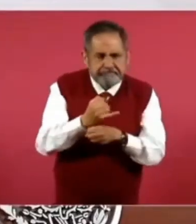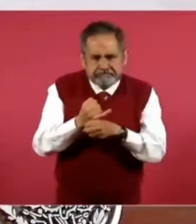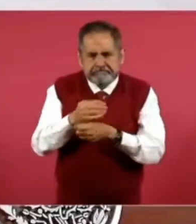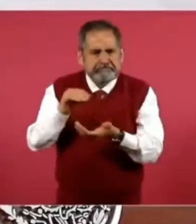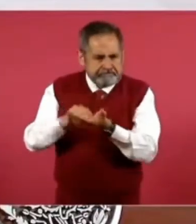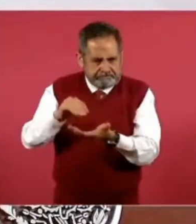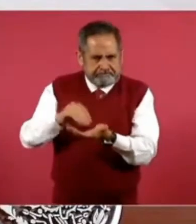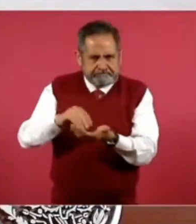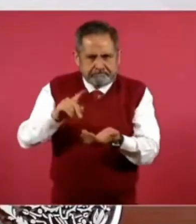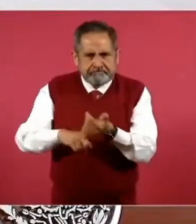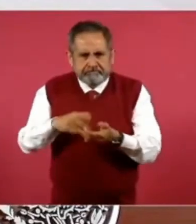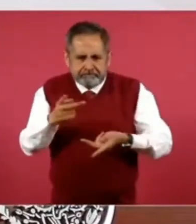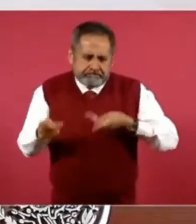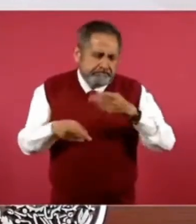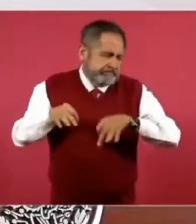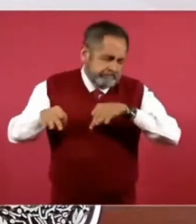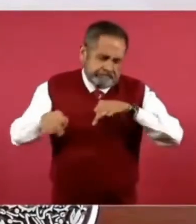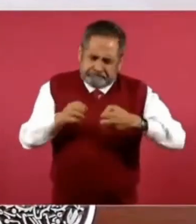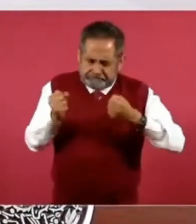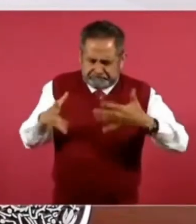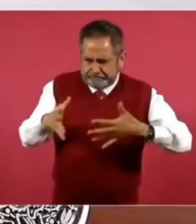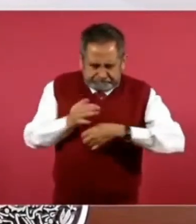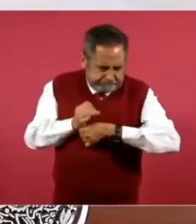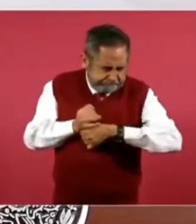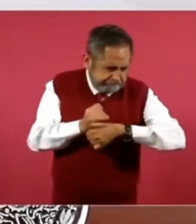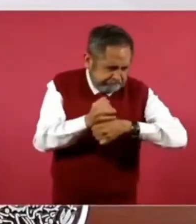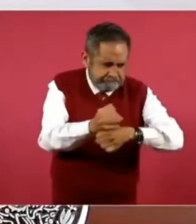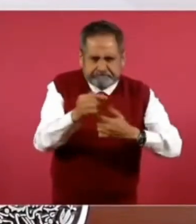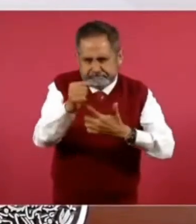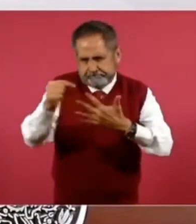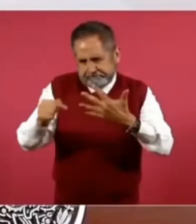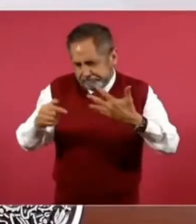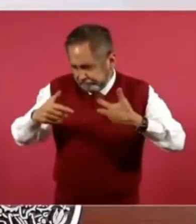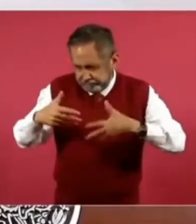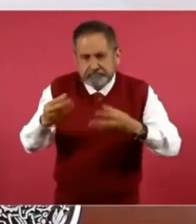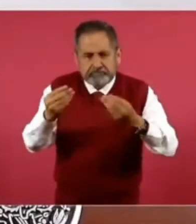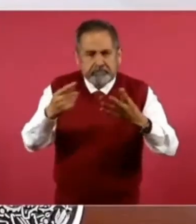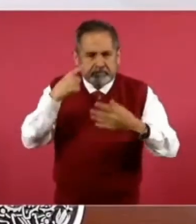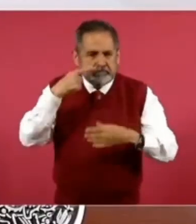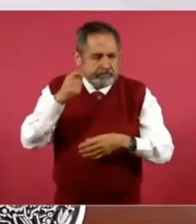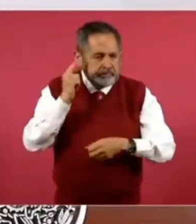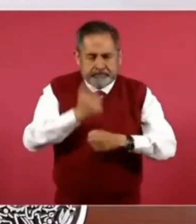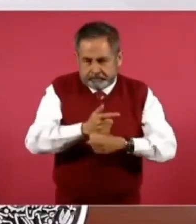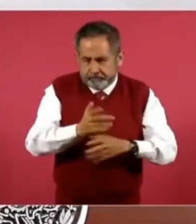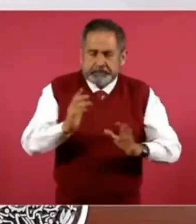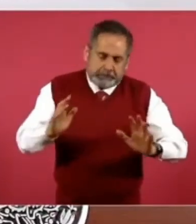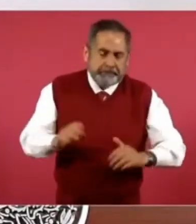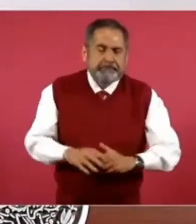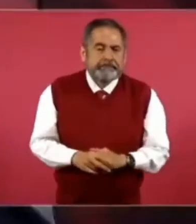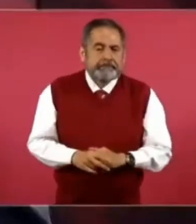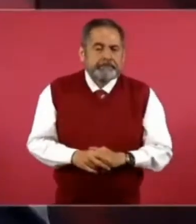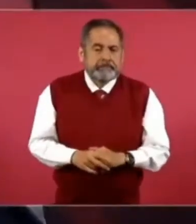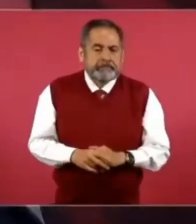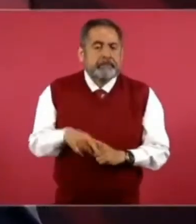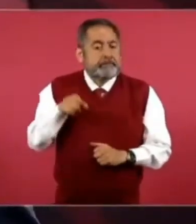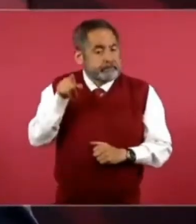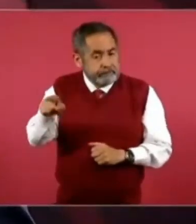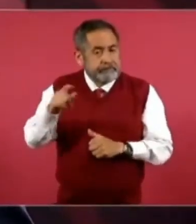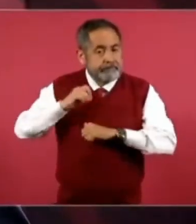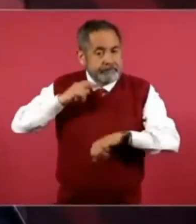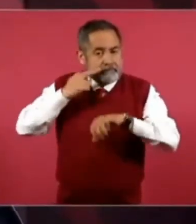haciendo pues todo el trabajo que se requiere en este caso. Va a ser la